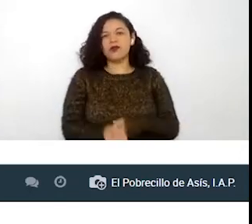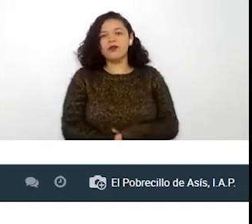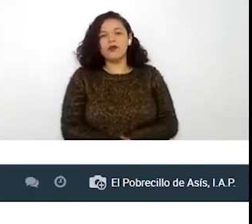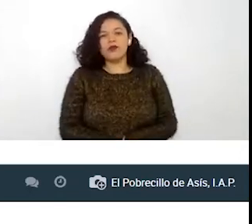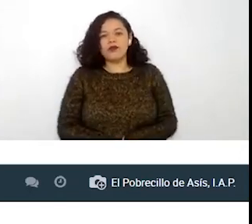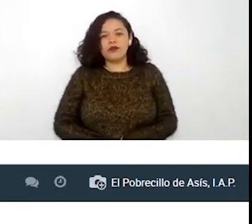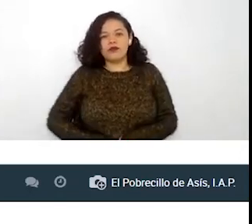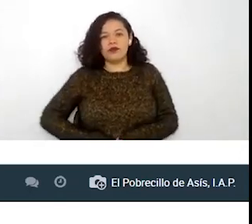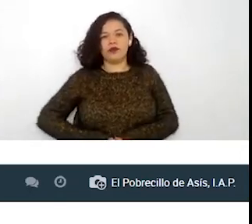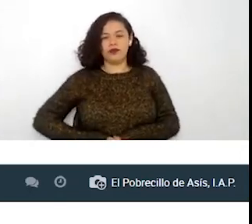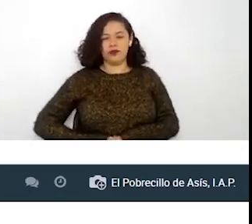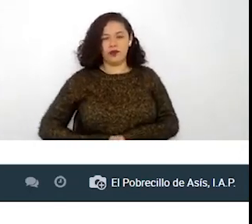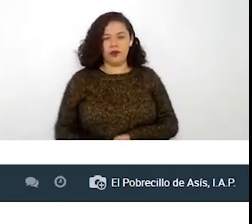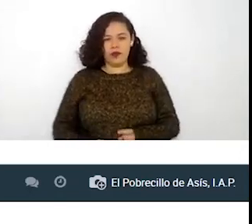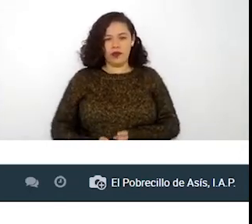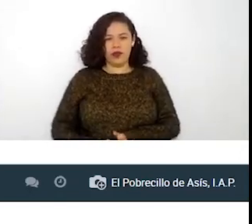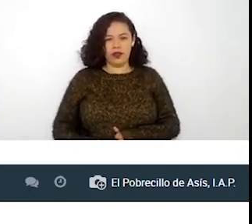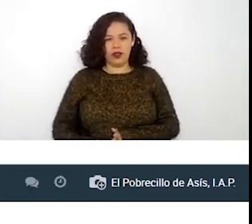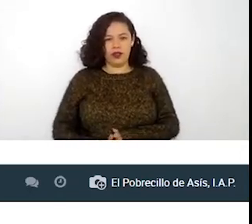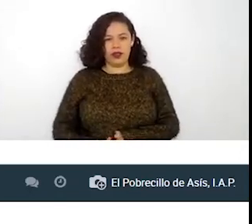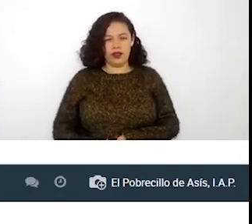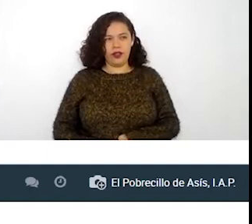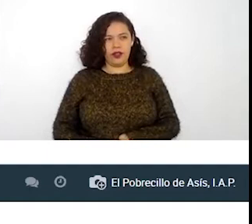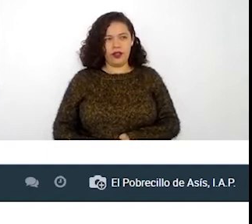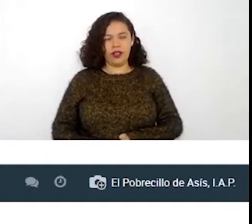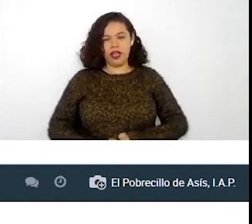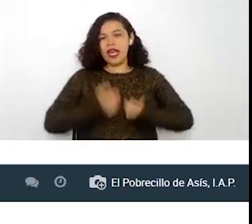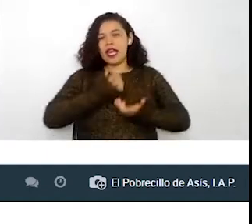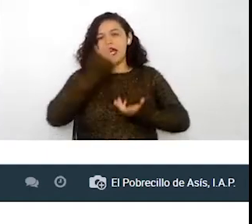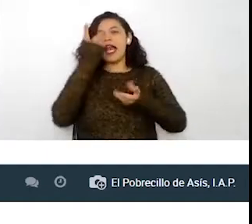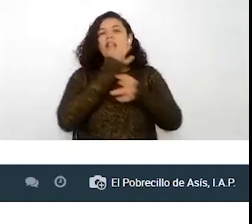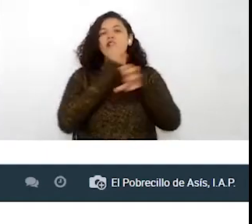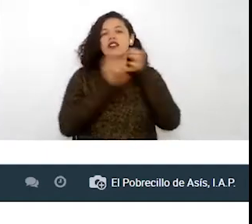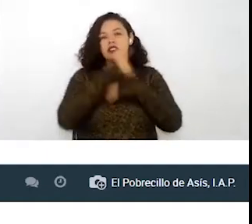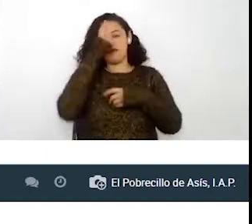y un kit de higiene personal